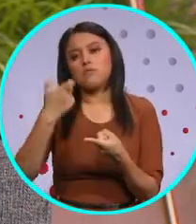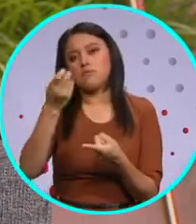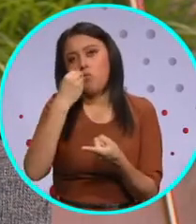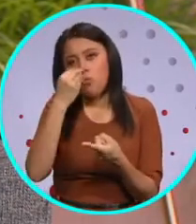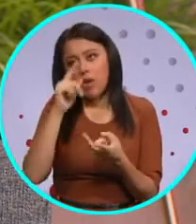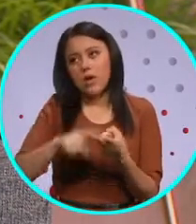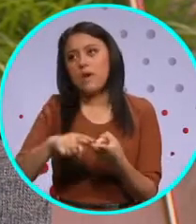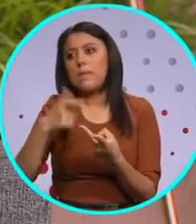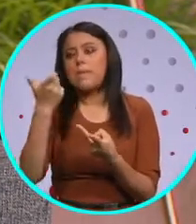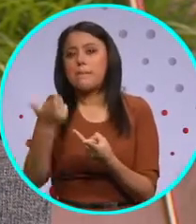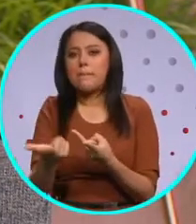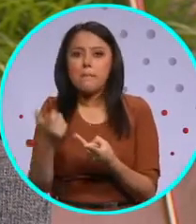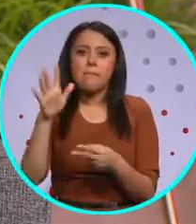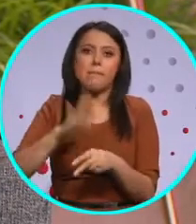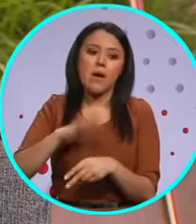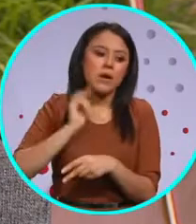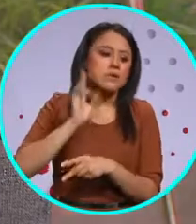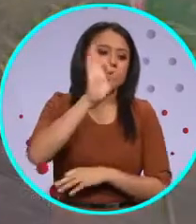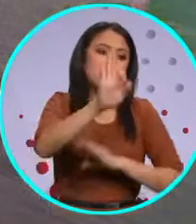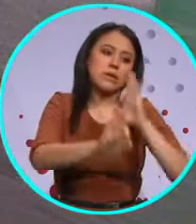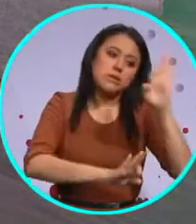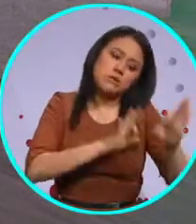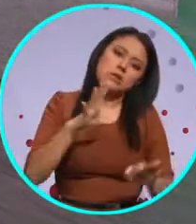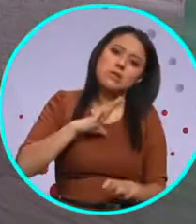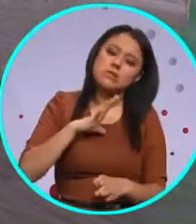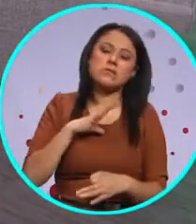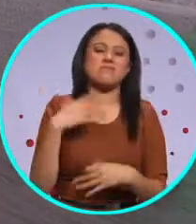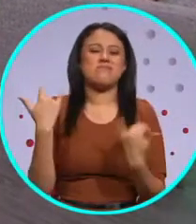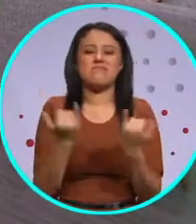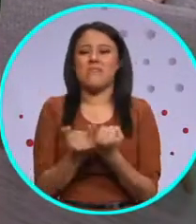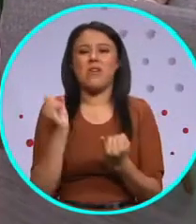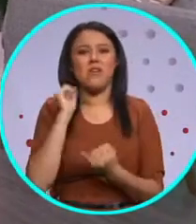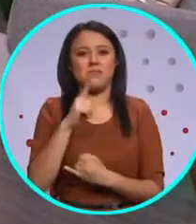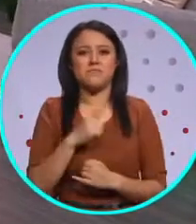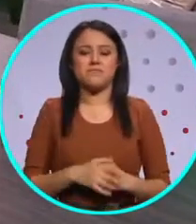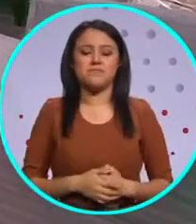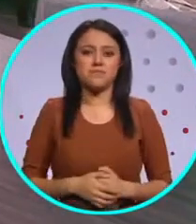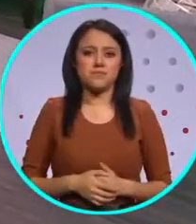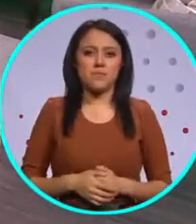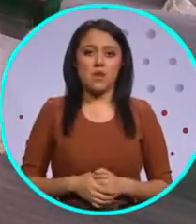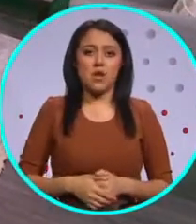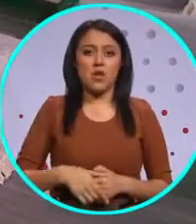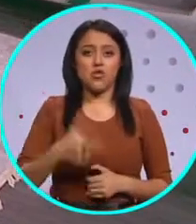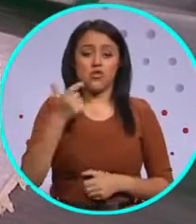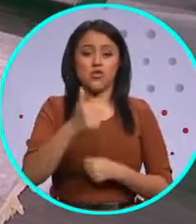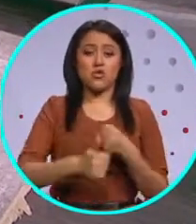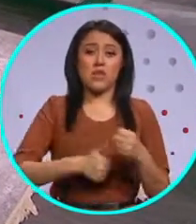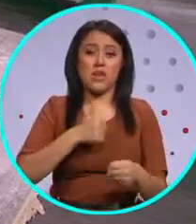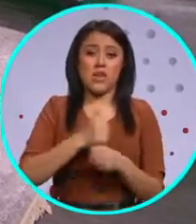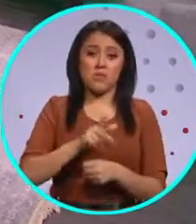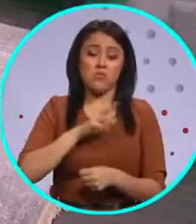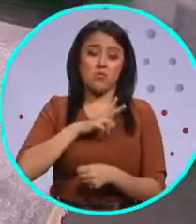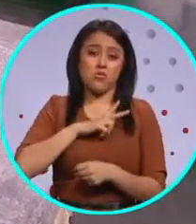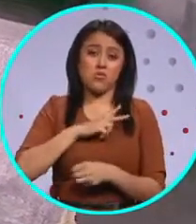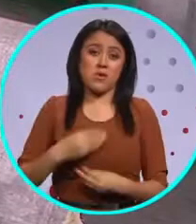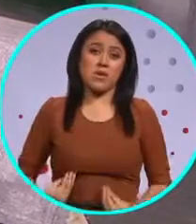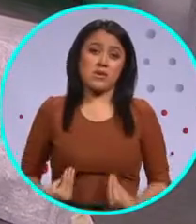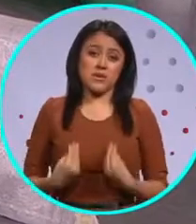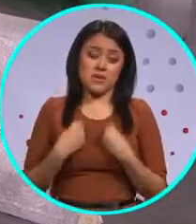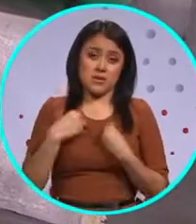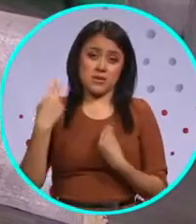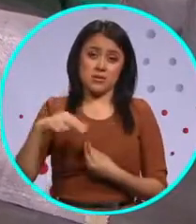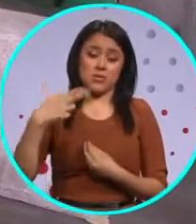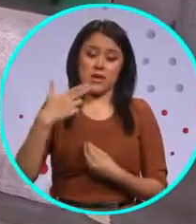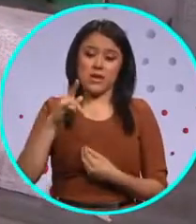estás gaste y gaste en dar este este tipo de vueltas sobre todo después de haber entregado 12 años de nuestras vidas en este caso el señor